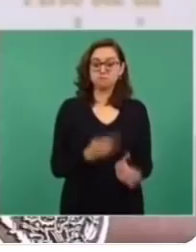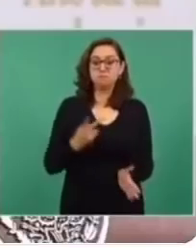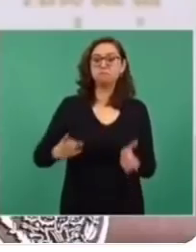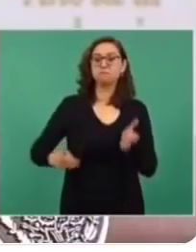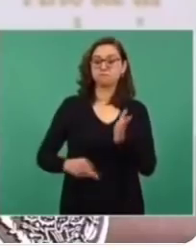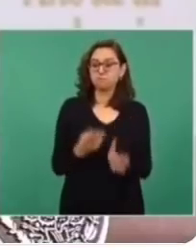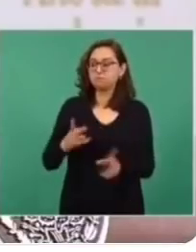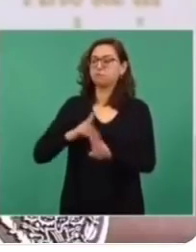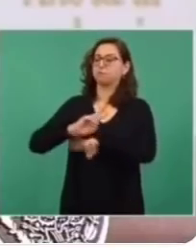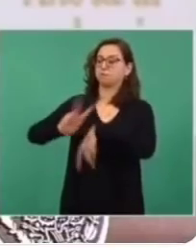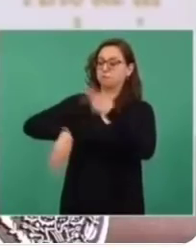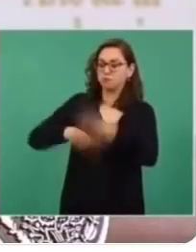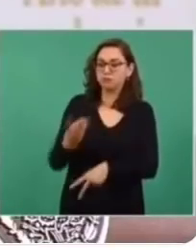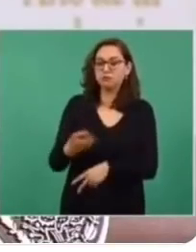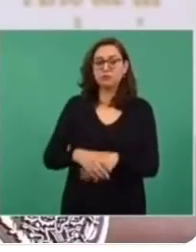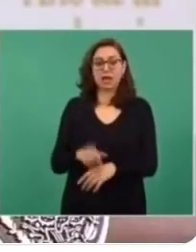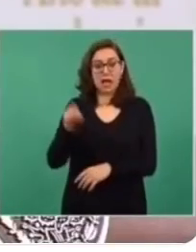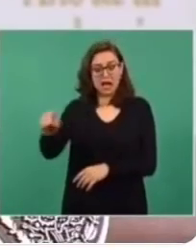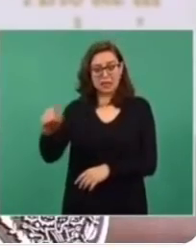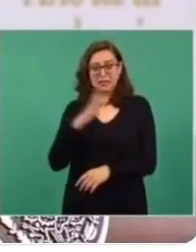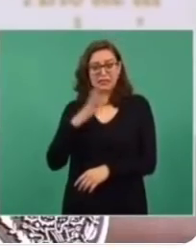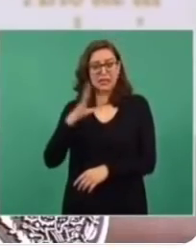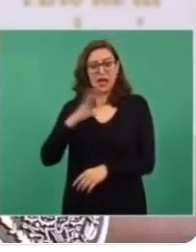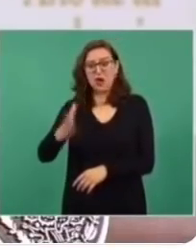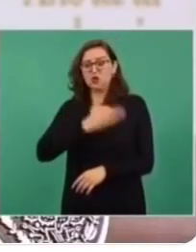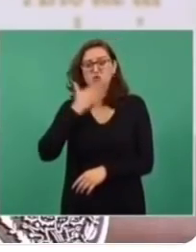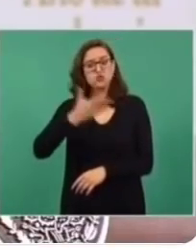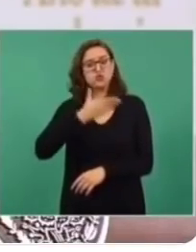y me encontraba yo a 10